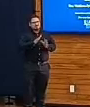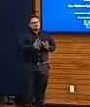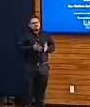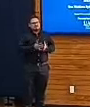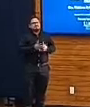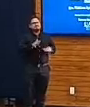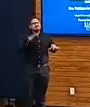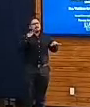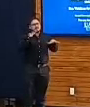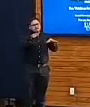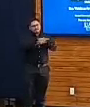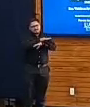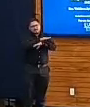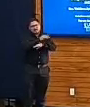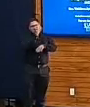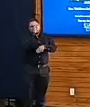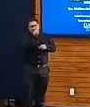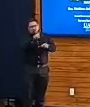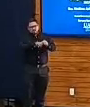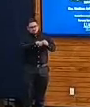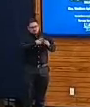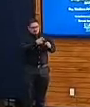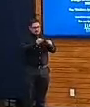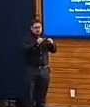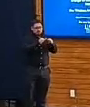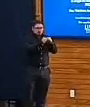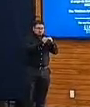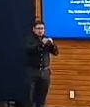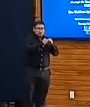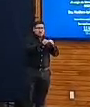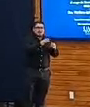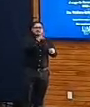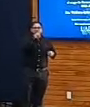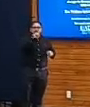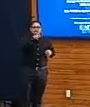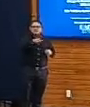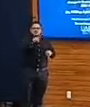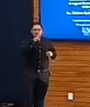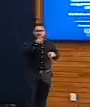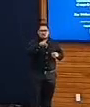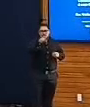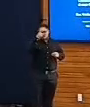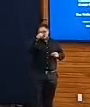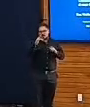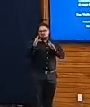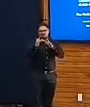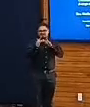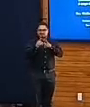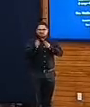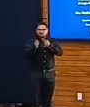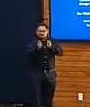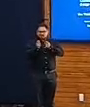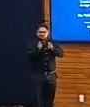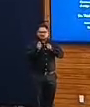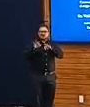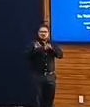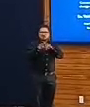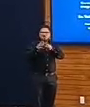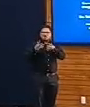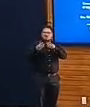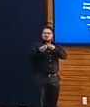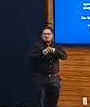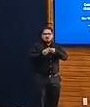Transformar la cultura institucional hacia la mejora continua con una vinculación estratégica que permita a